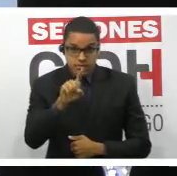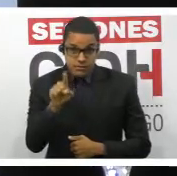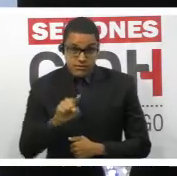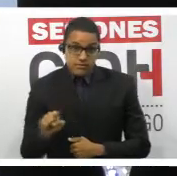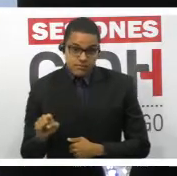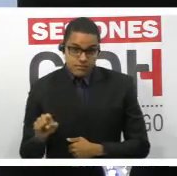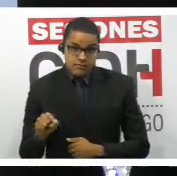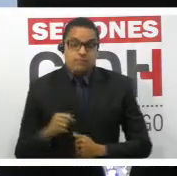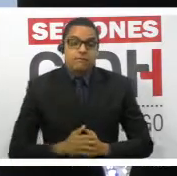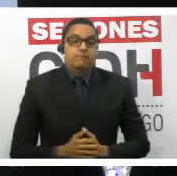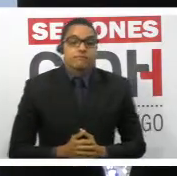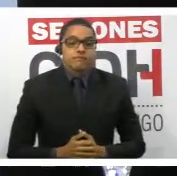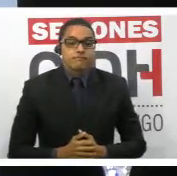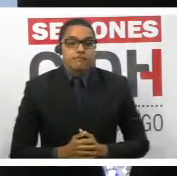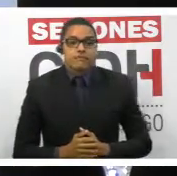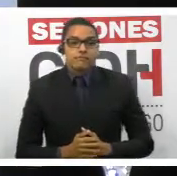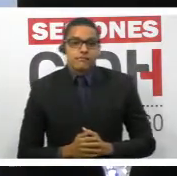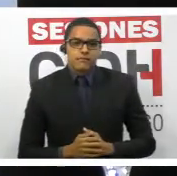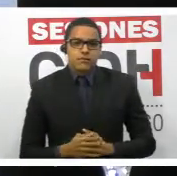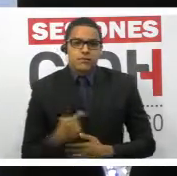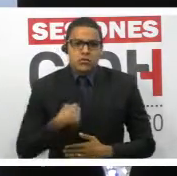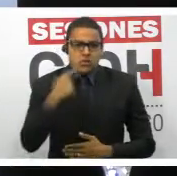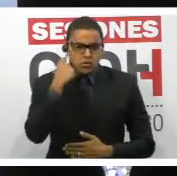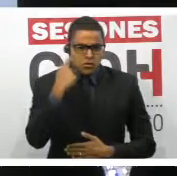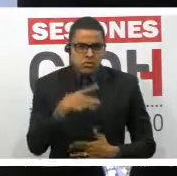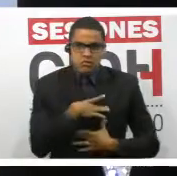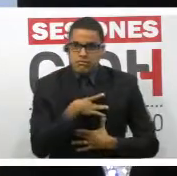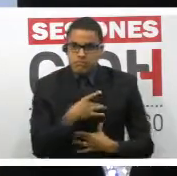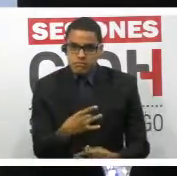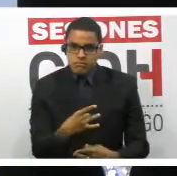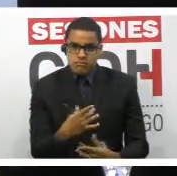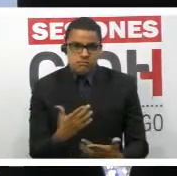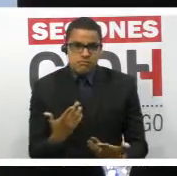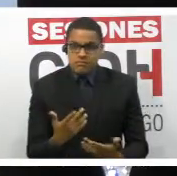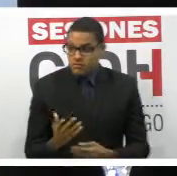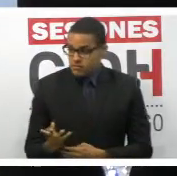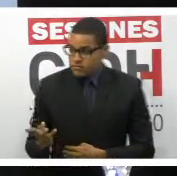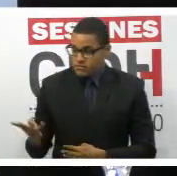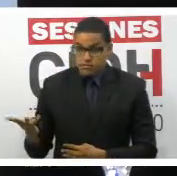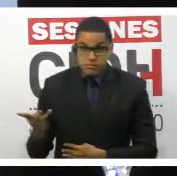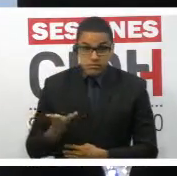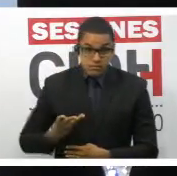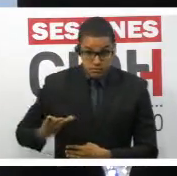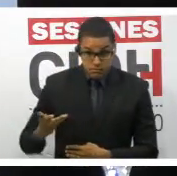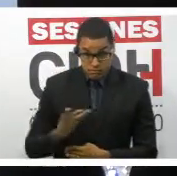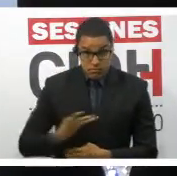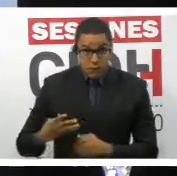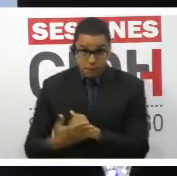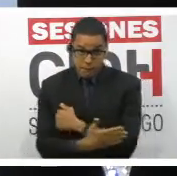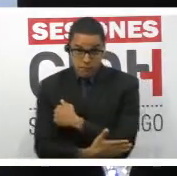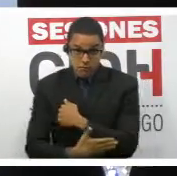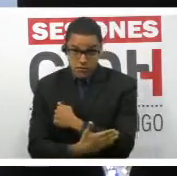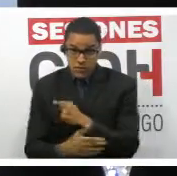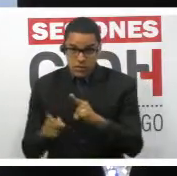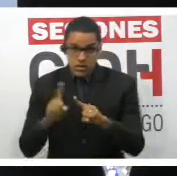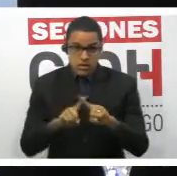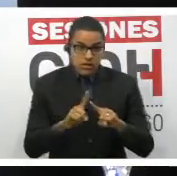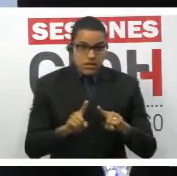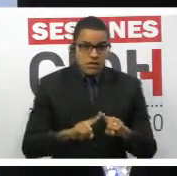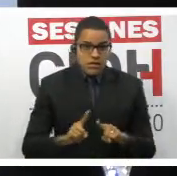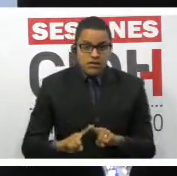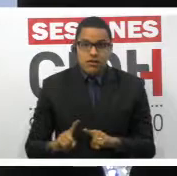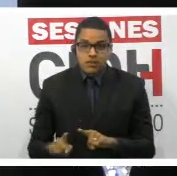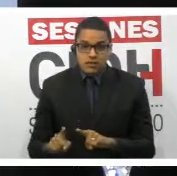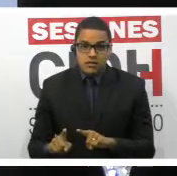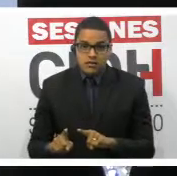mexico creo que lo que es interesante de los cuatro países aquí representados es que está representada la región de